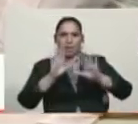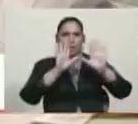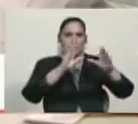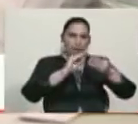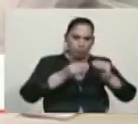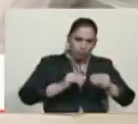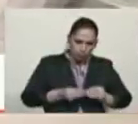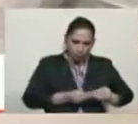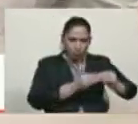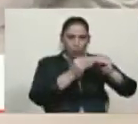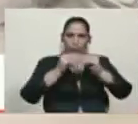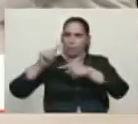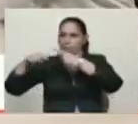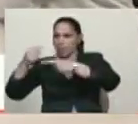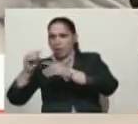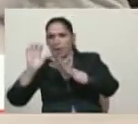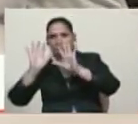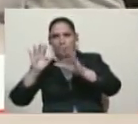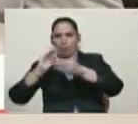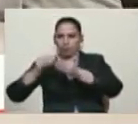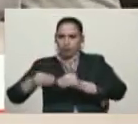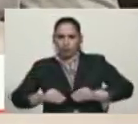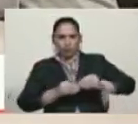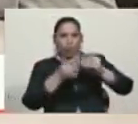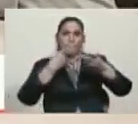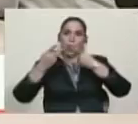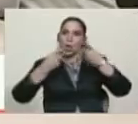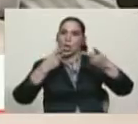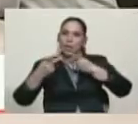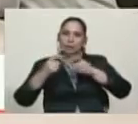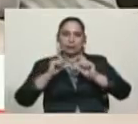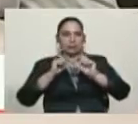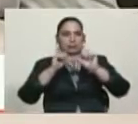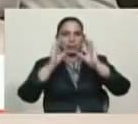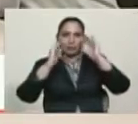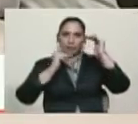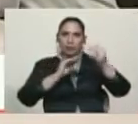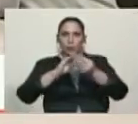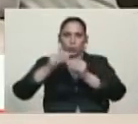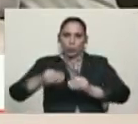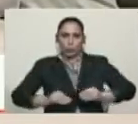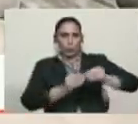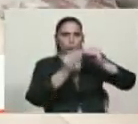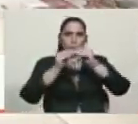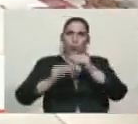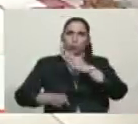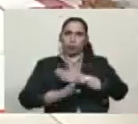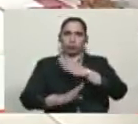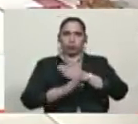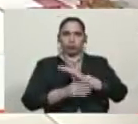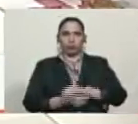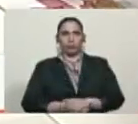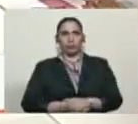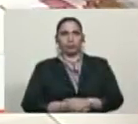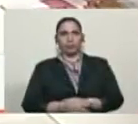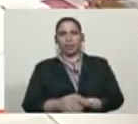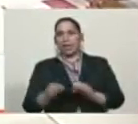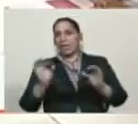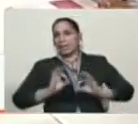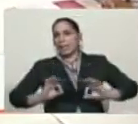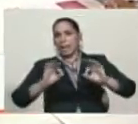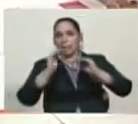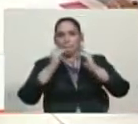10 cuando nos damos cuenta tenemos una política permanente de atención mantenimiento rehabilitación que nada baje su calidad